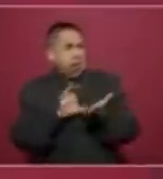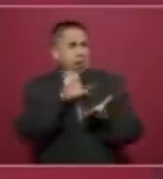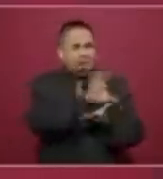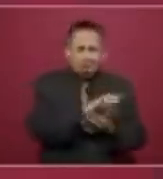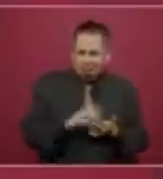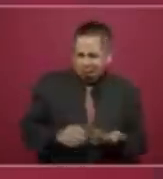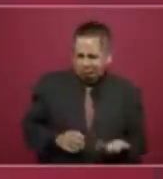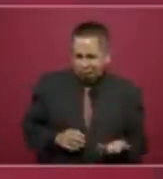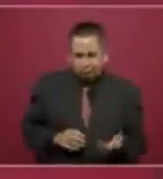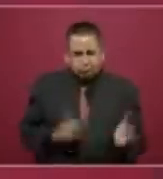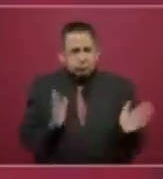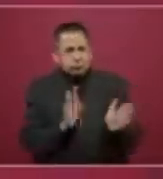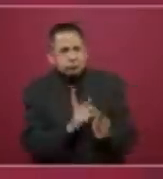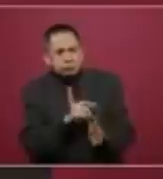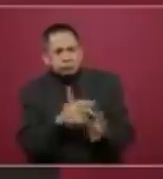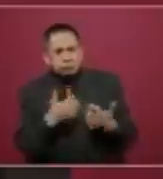productores.